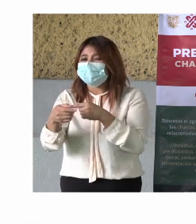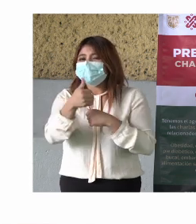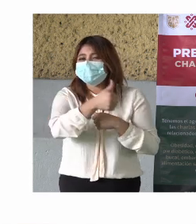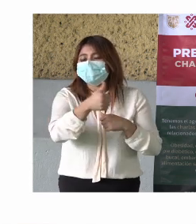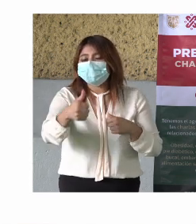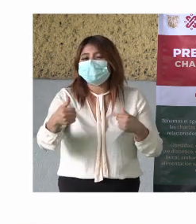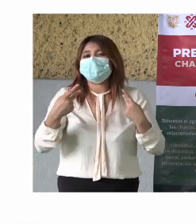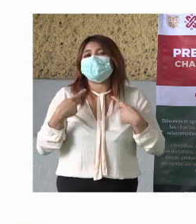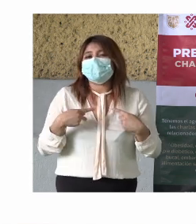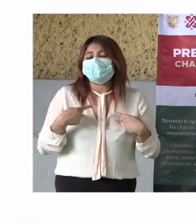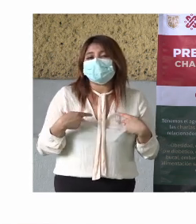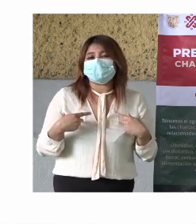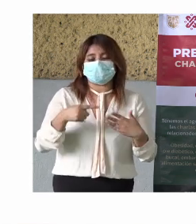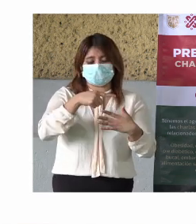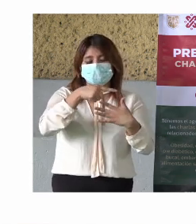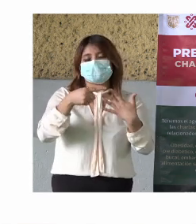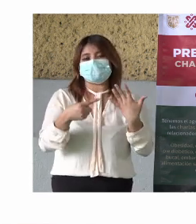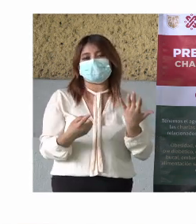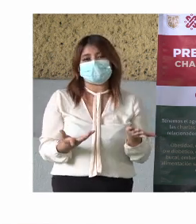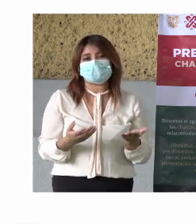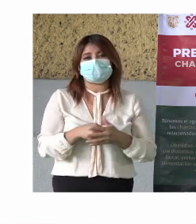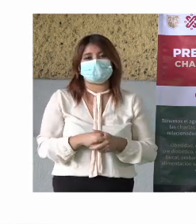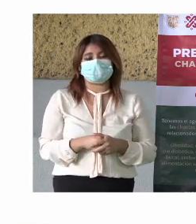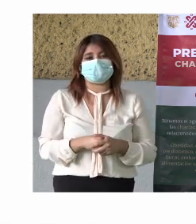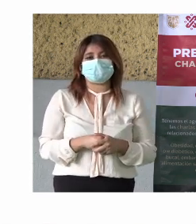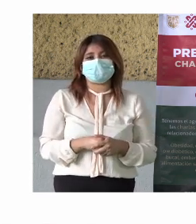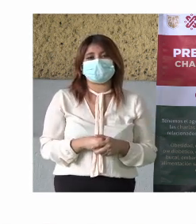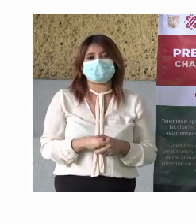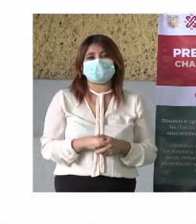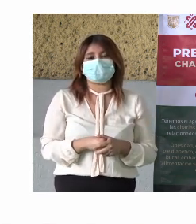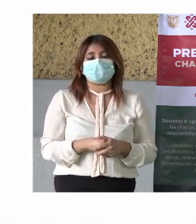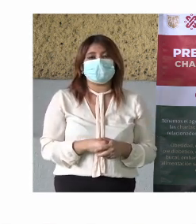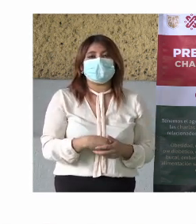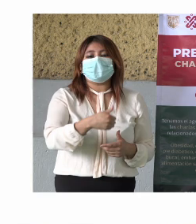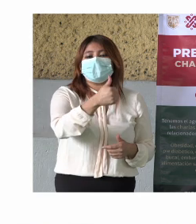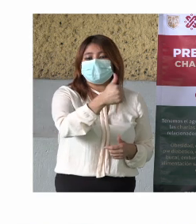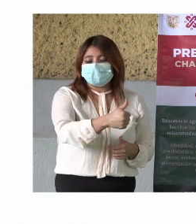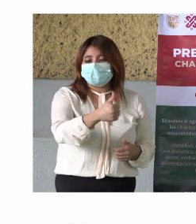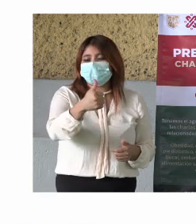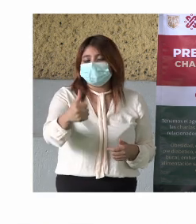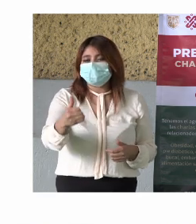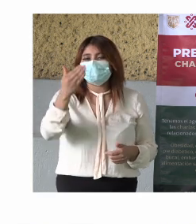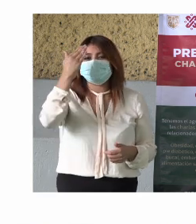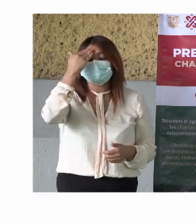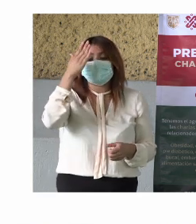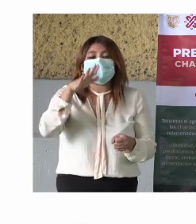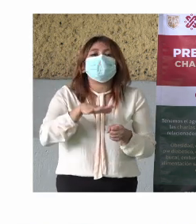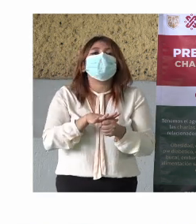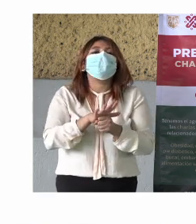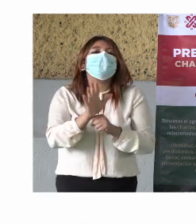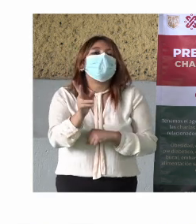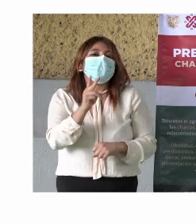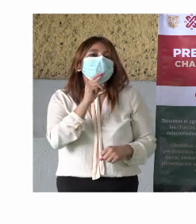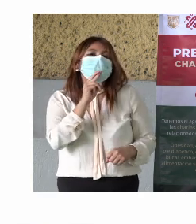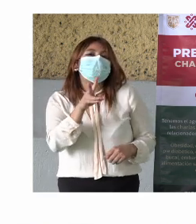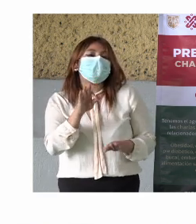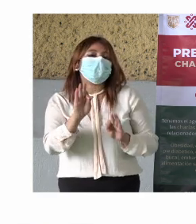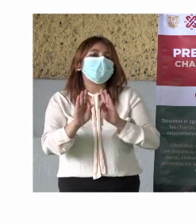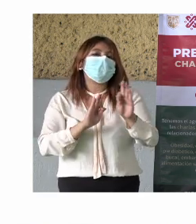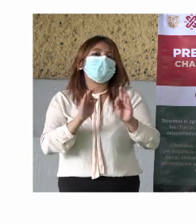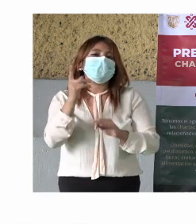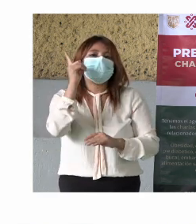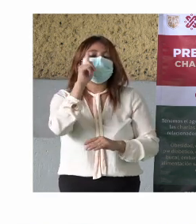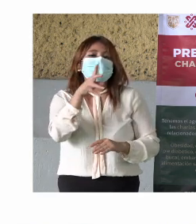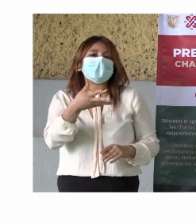estas características son las que tenemos que considerar de cada uno de nuestros pacientes para saber cuál va a ser el mejor tratamiento